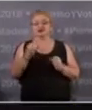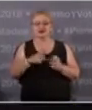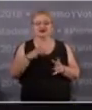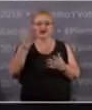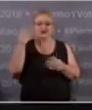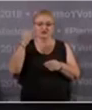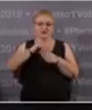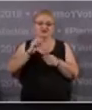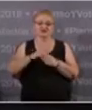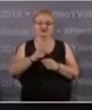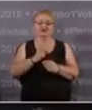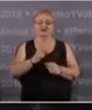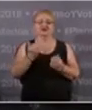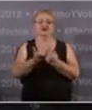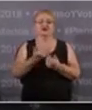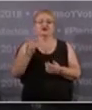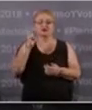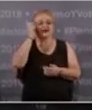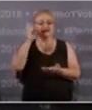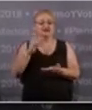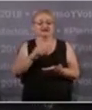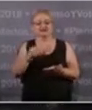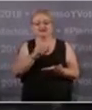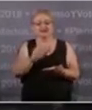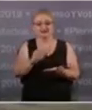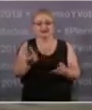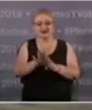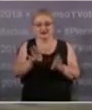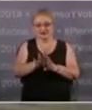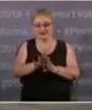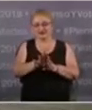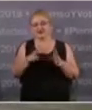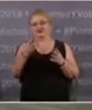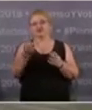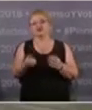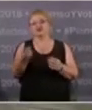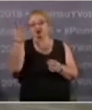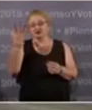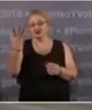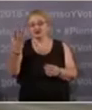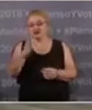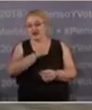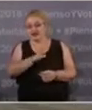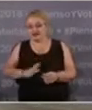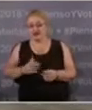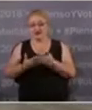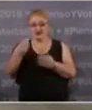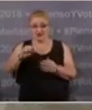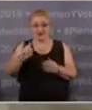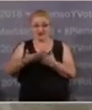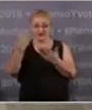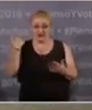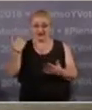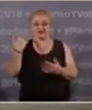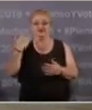democrático mexicano. La cantidad de candidatas y candidatos que hoy han fallecido en estas circunstancias es